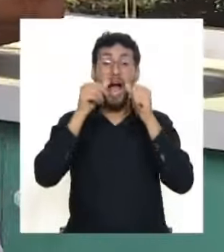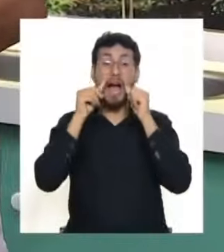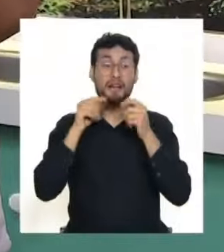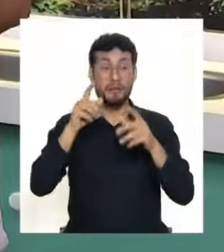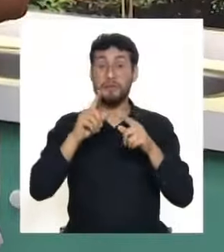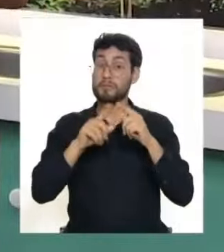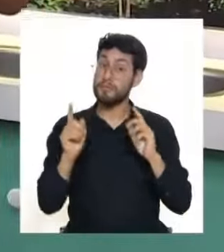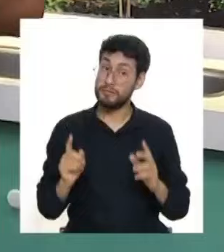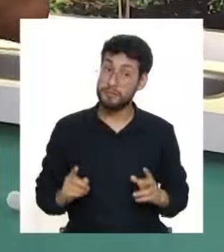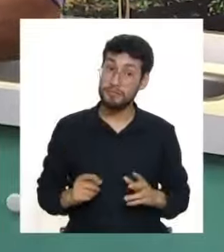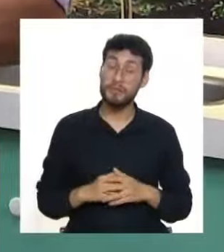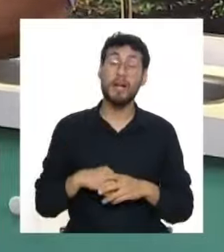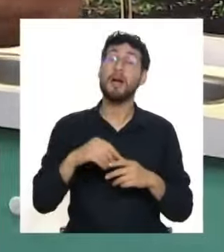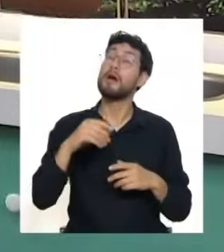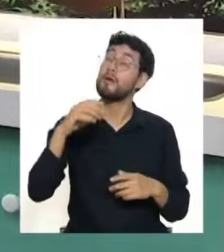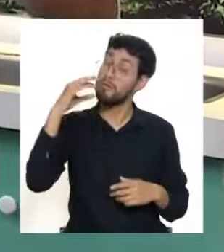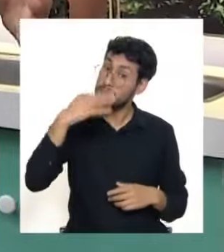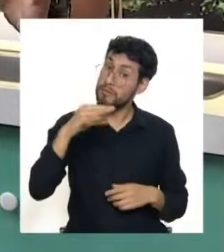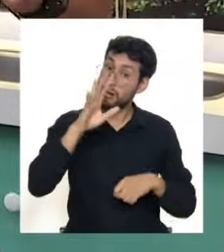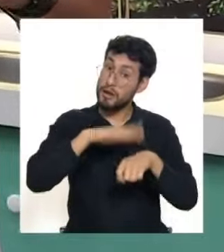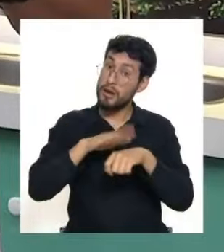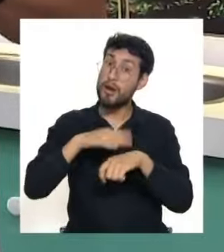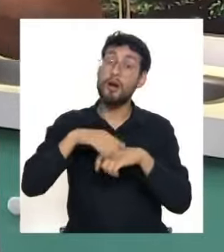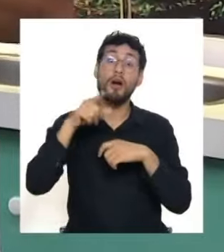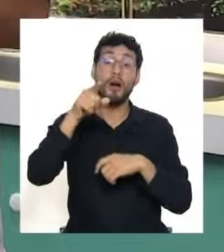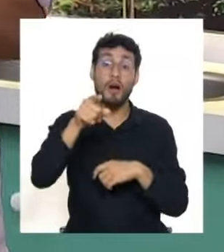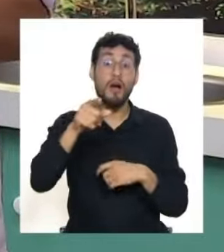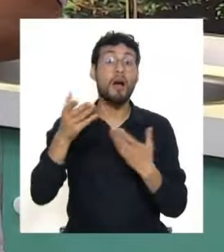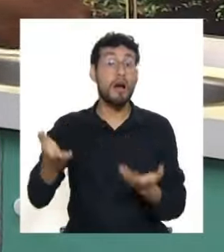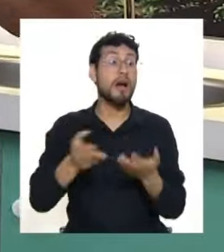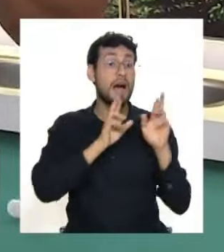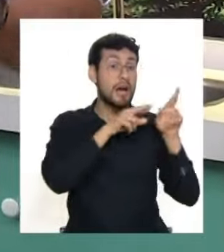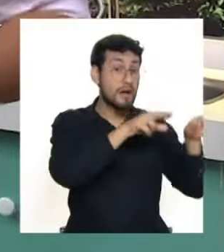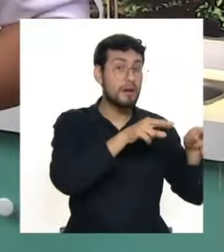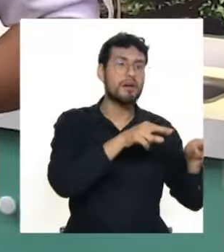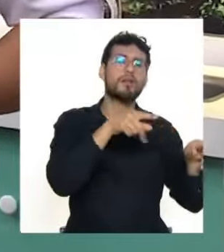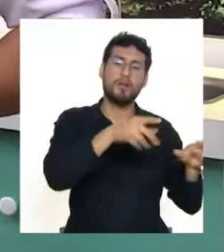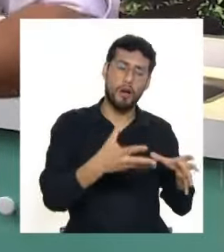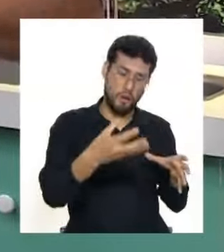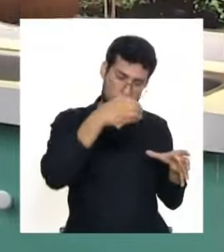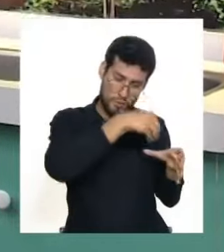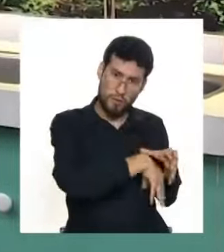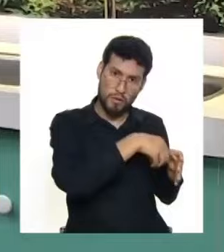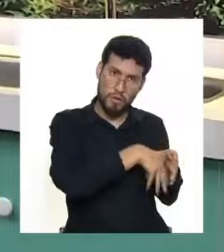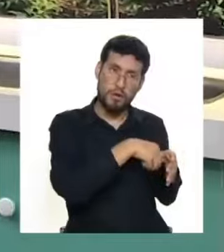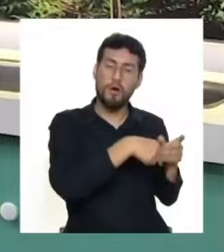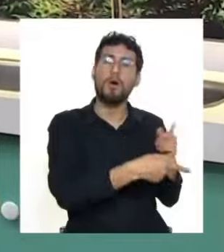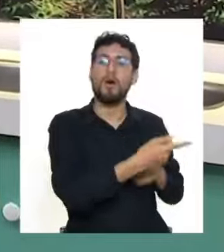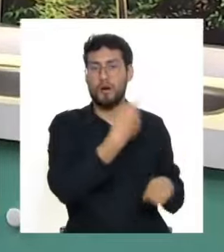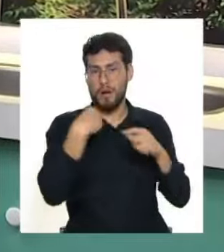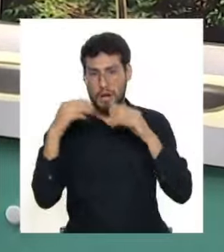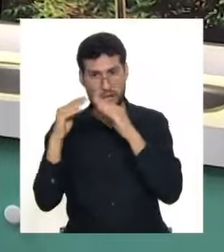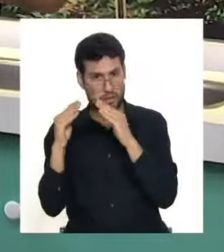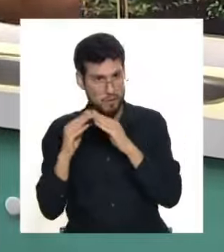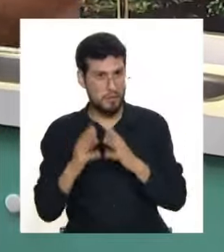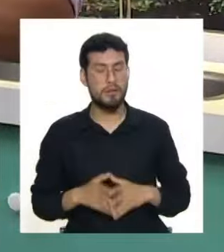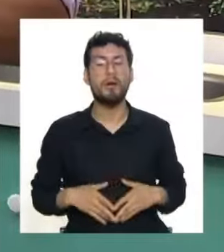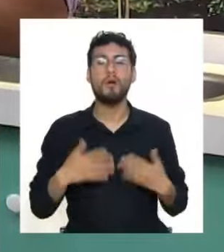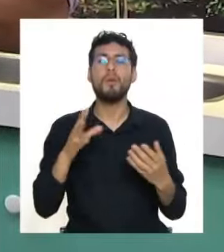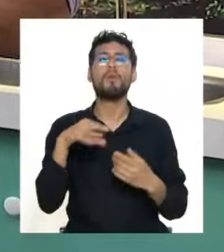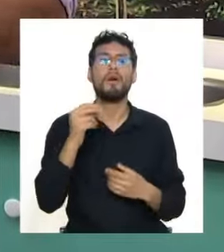pero eso sí, mil veces. Las cositas que llevan a los ríos, ponles en una bolsita y vuélvele a tu casita.